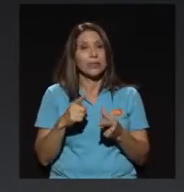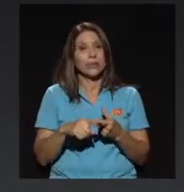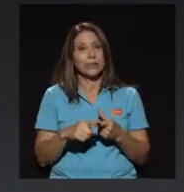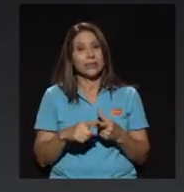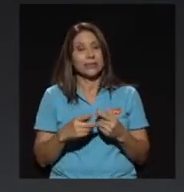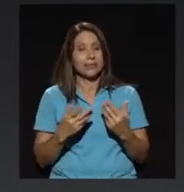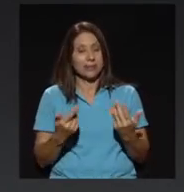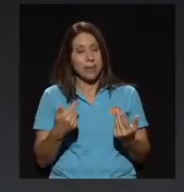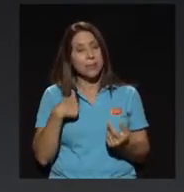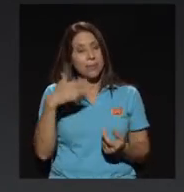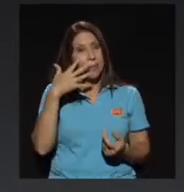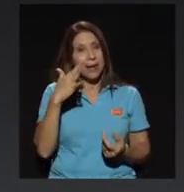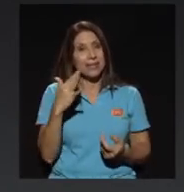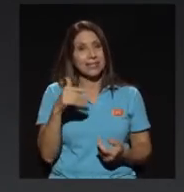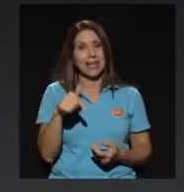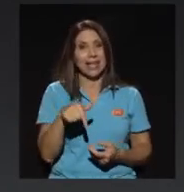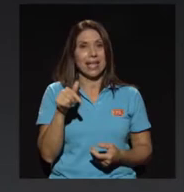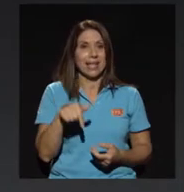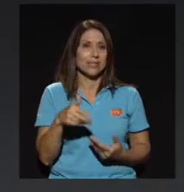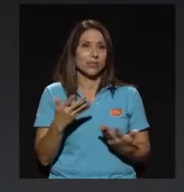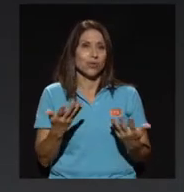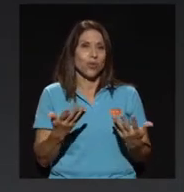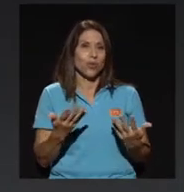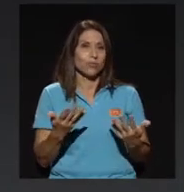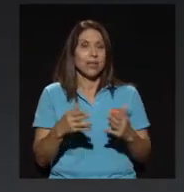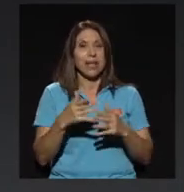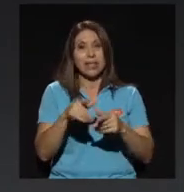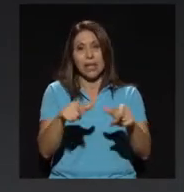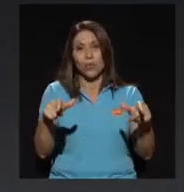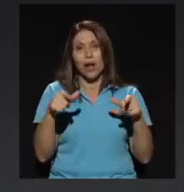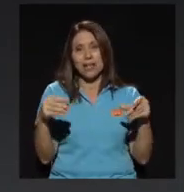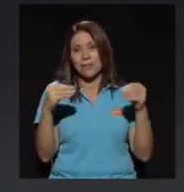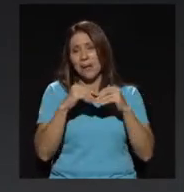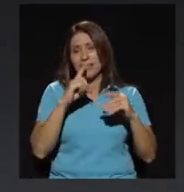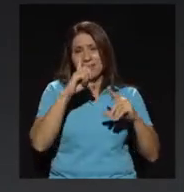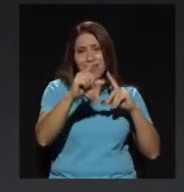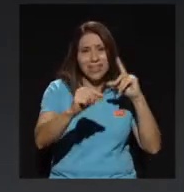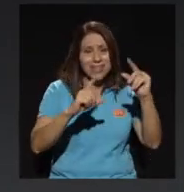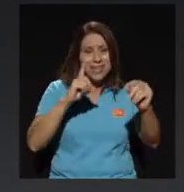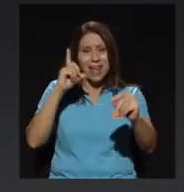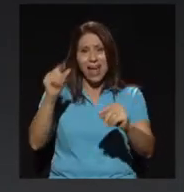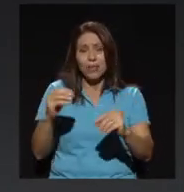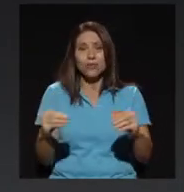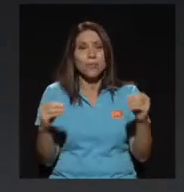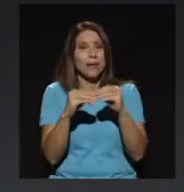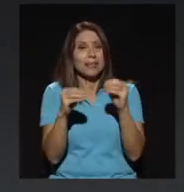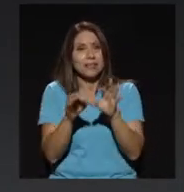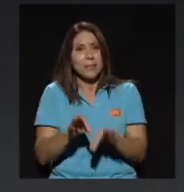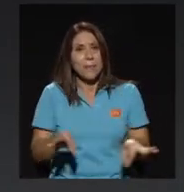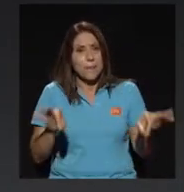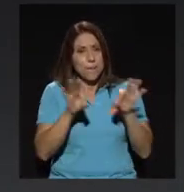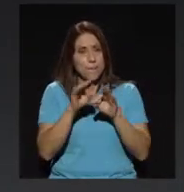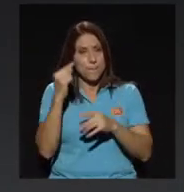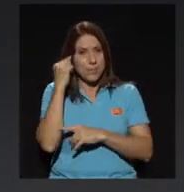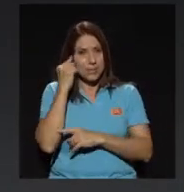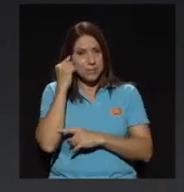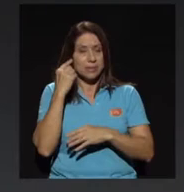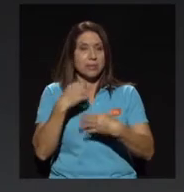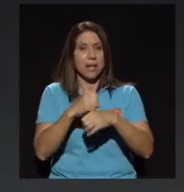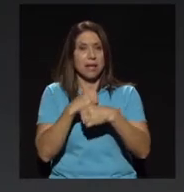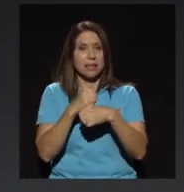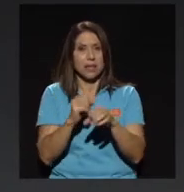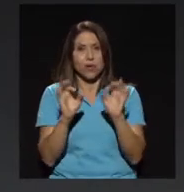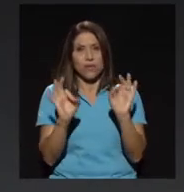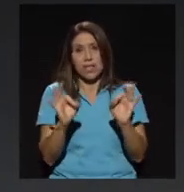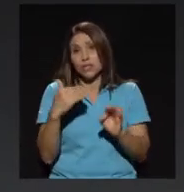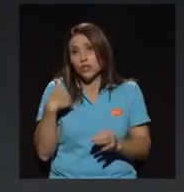pero me parece que esto en sitios más retirados es todavía más importante pensarlo y hacerlo bien. Yo no sé qué